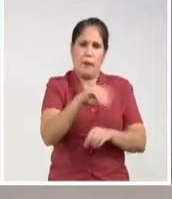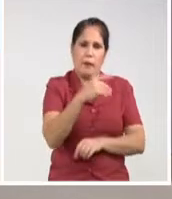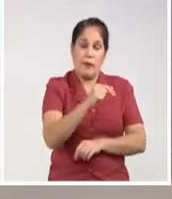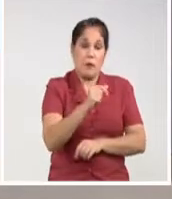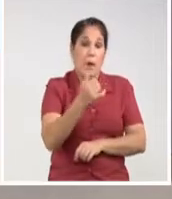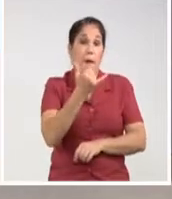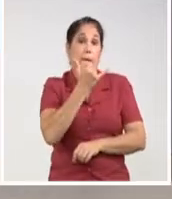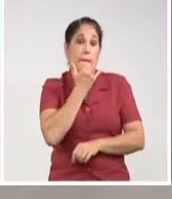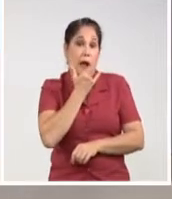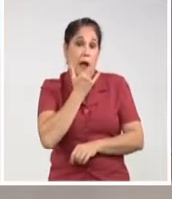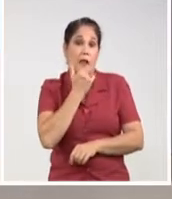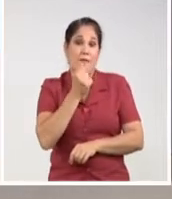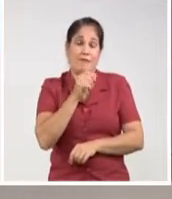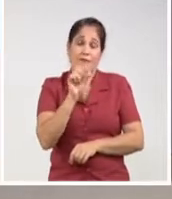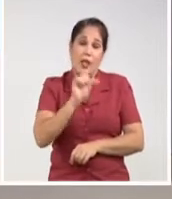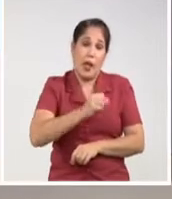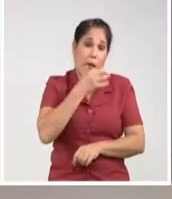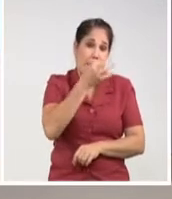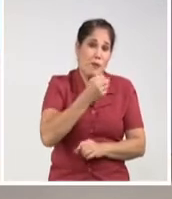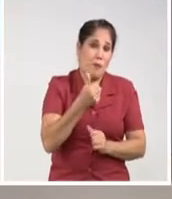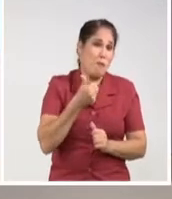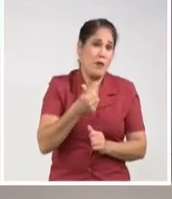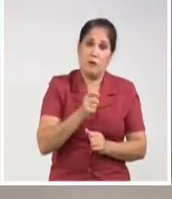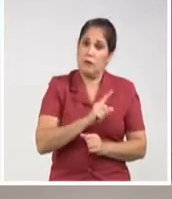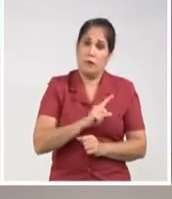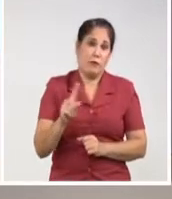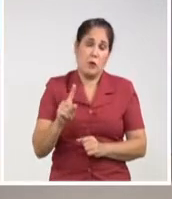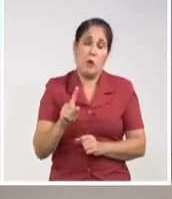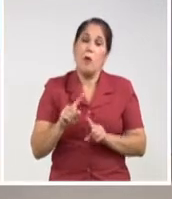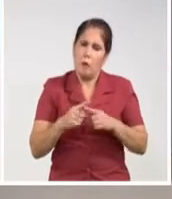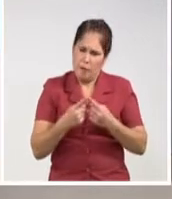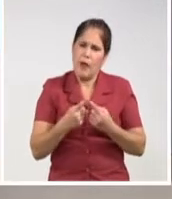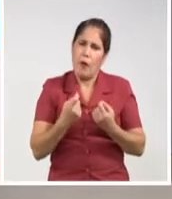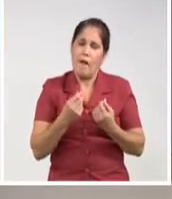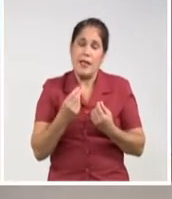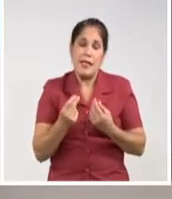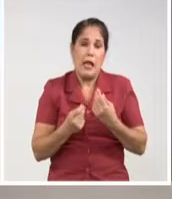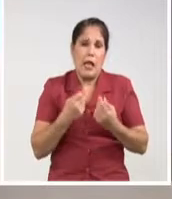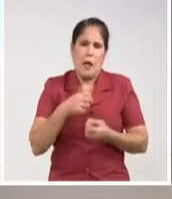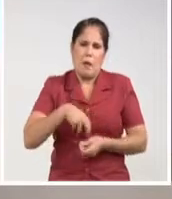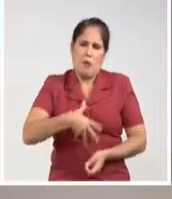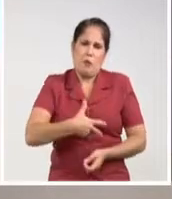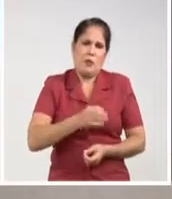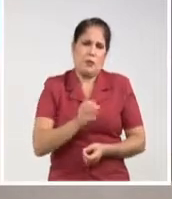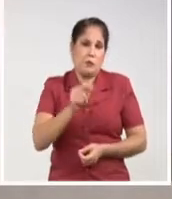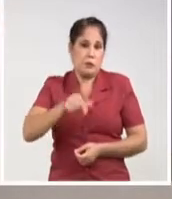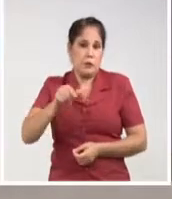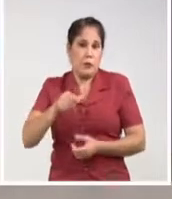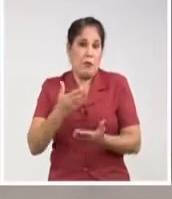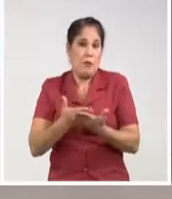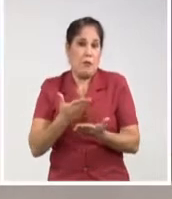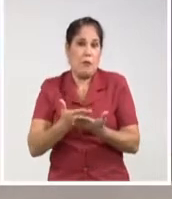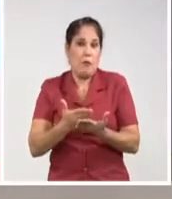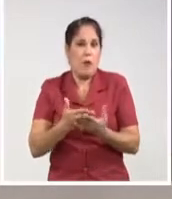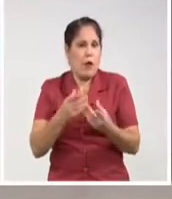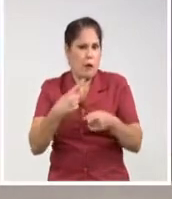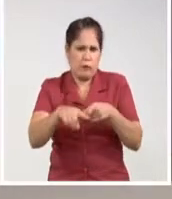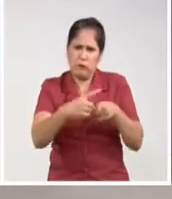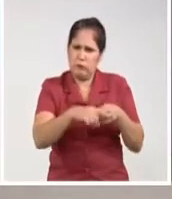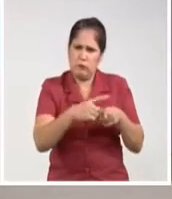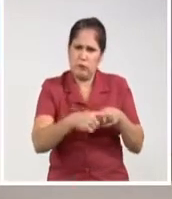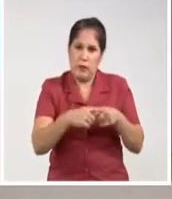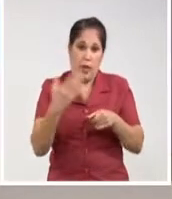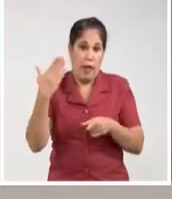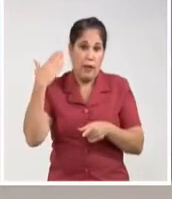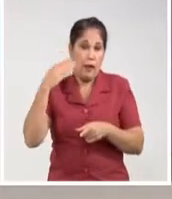explicación desencadena una reacción que no será de polimerasa, pero sí aviva el descontento. Pruebas de esto hay muchas. Días